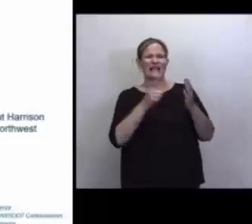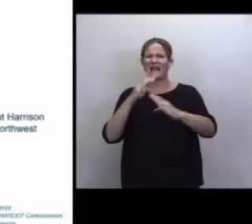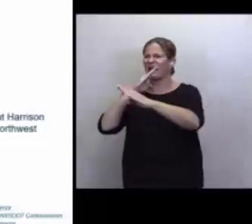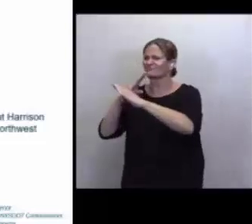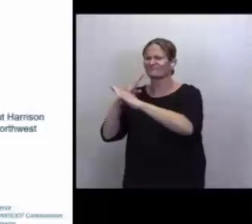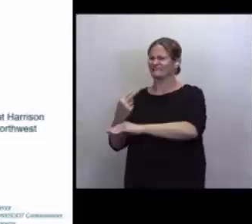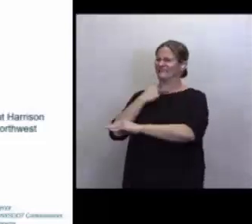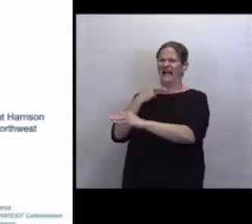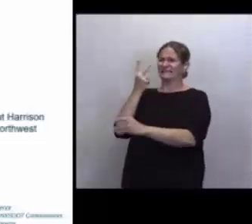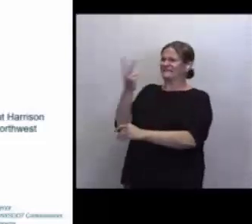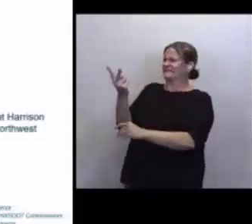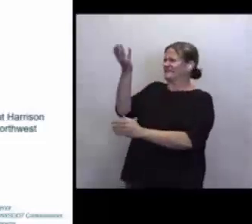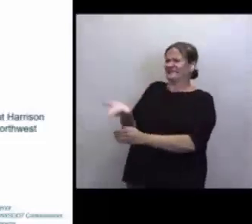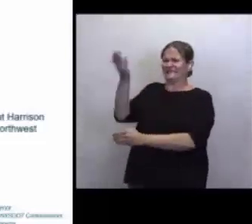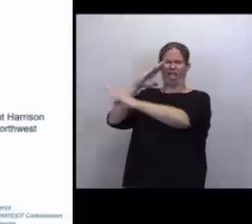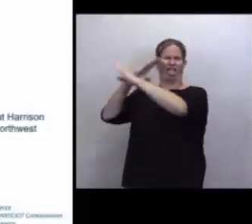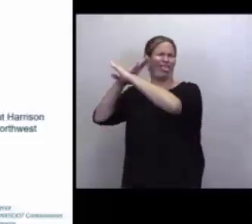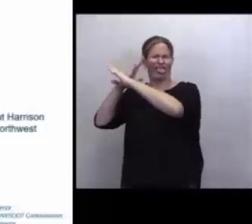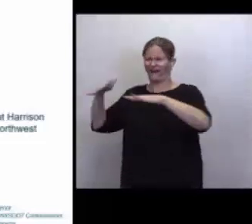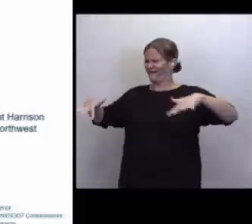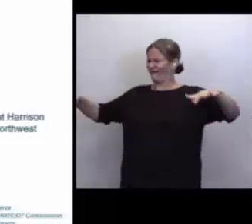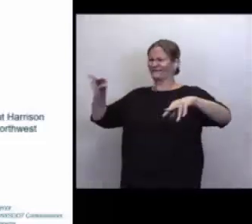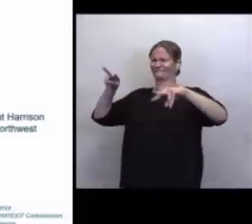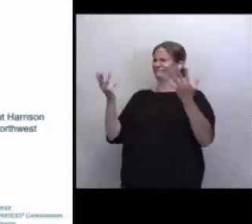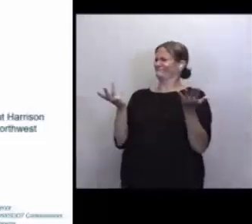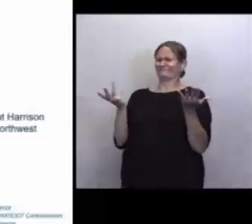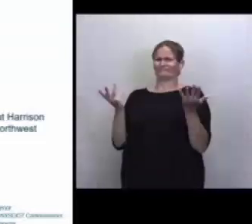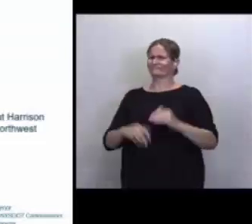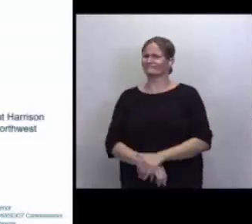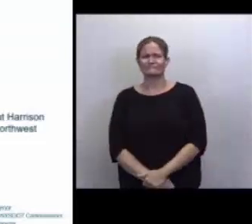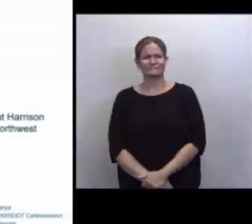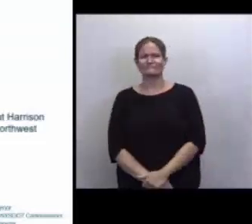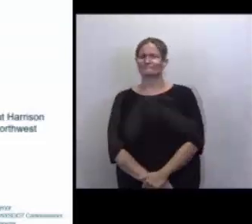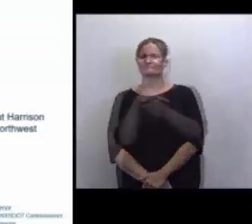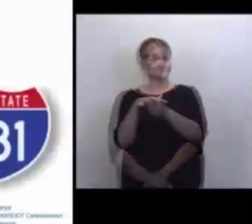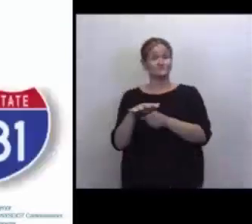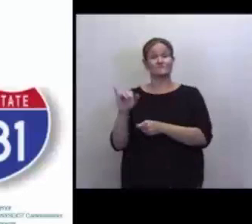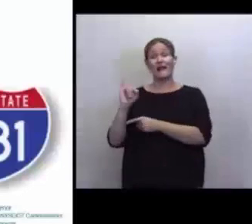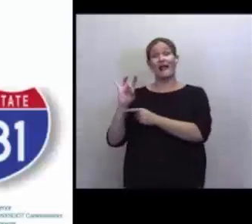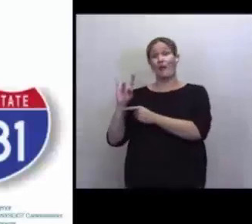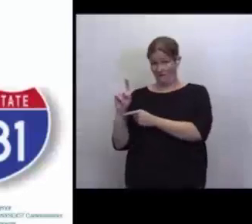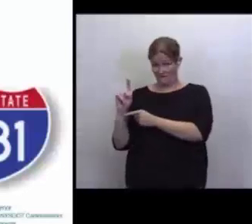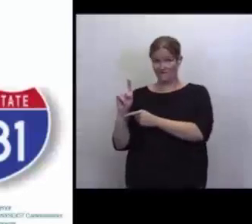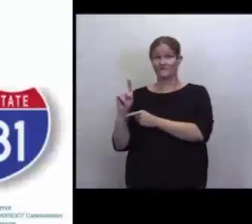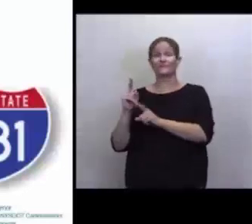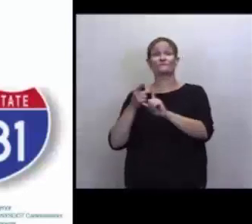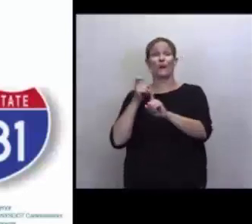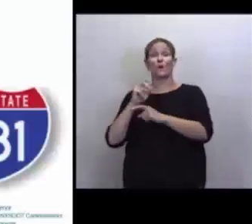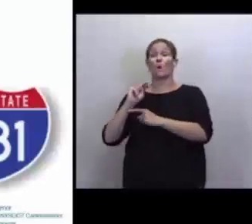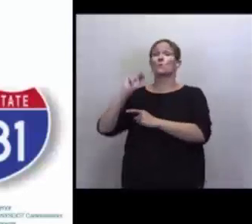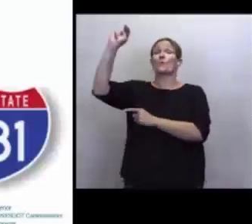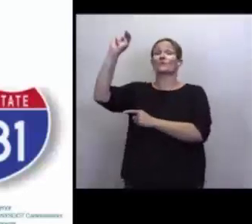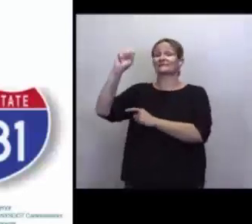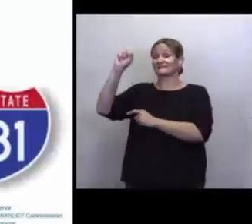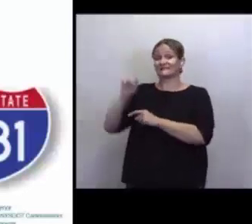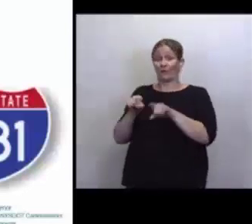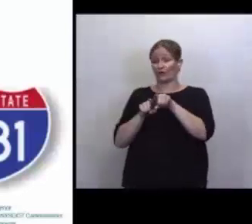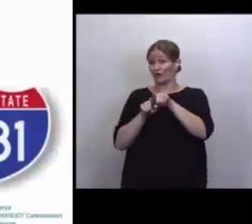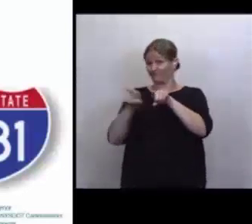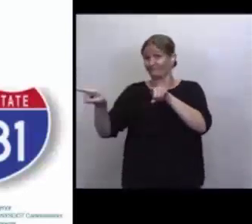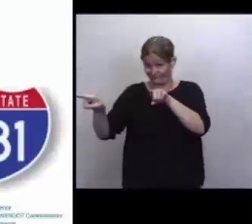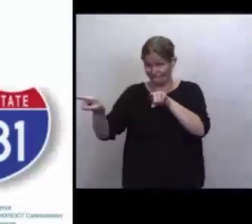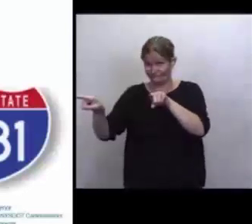reconocido en los planes de uso de suelo de la ciudad de Syracuse y el condado de Onondaga como una barrera física y visual entre